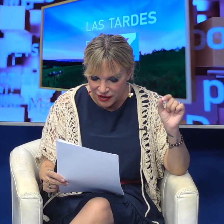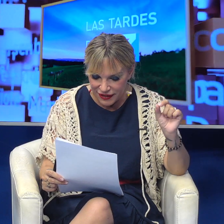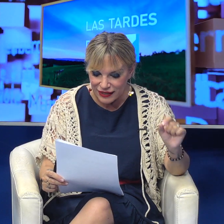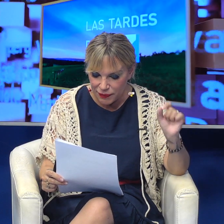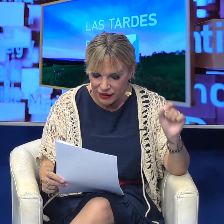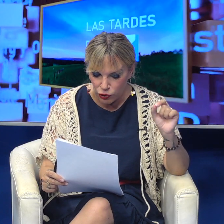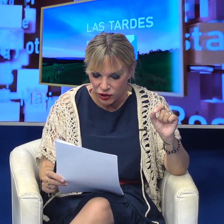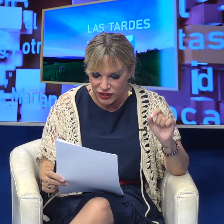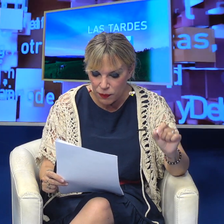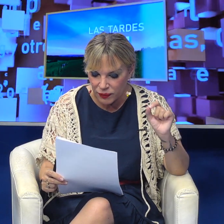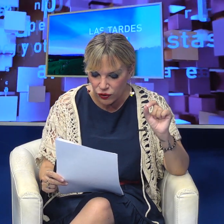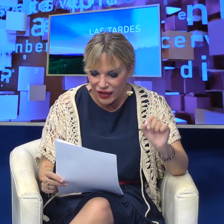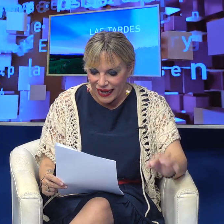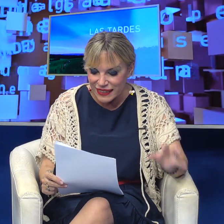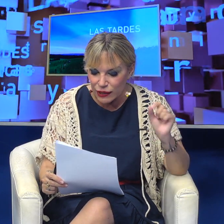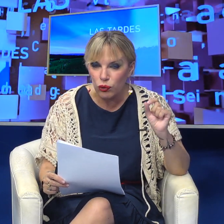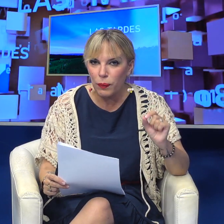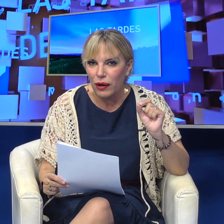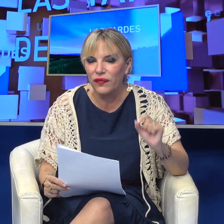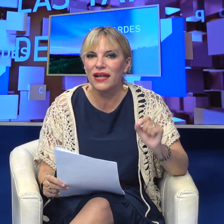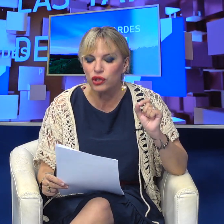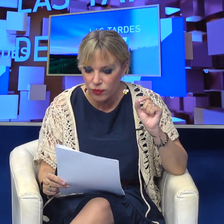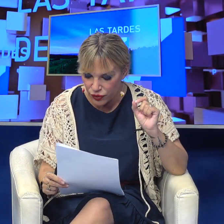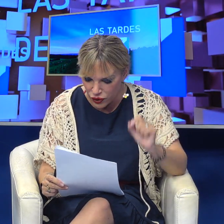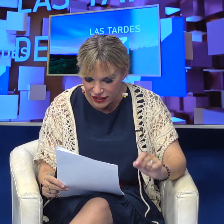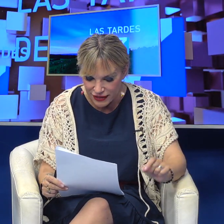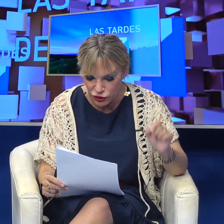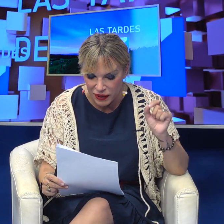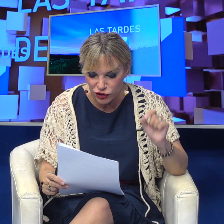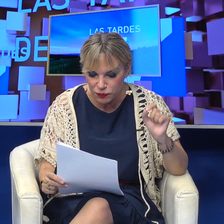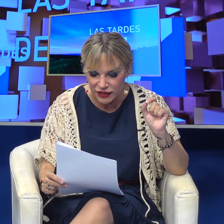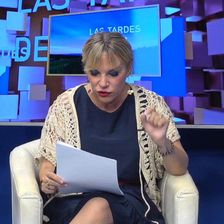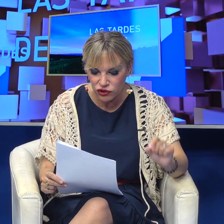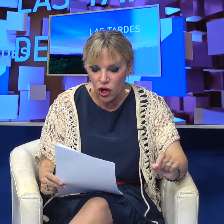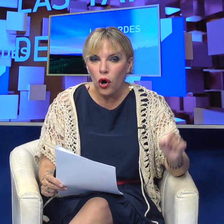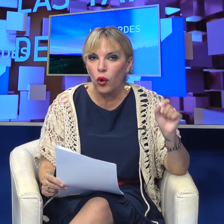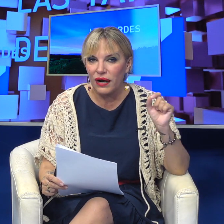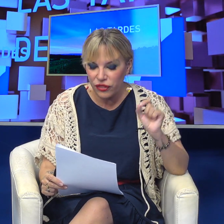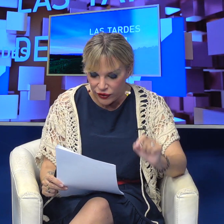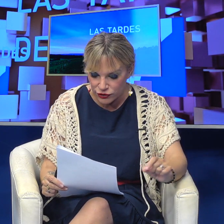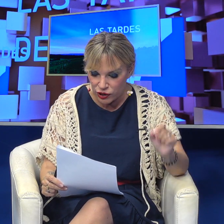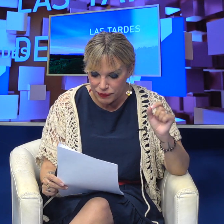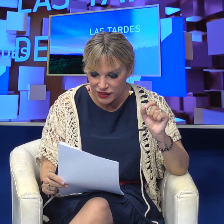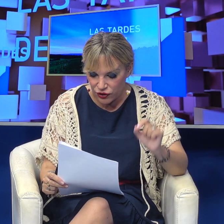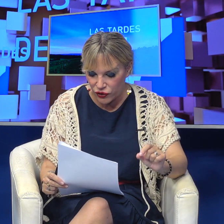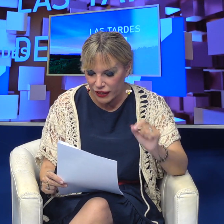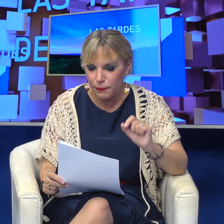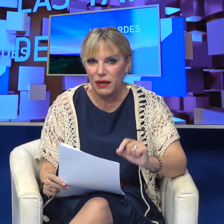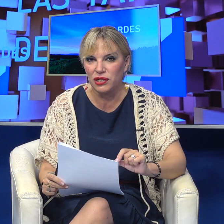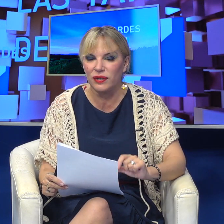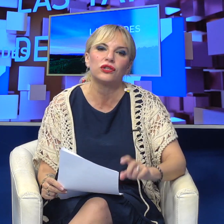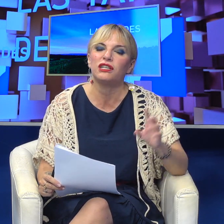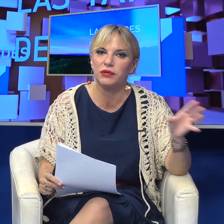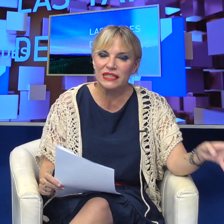la envide también el gobierno Vasco aprobado el segundo pago de las subvenciones a los partidos políticos o coaliciones con representación en el